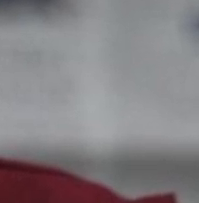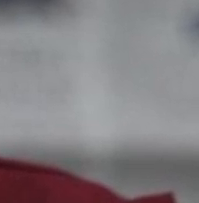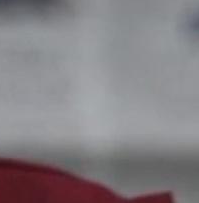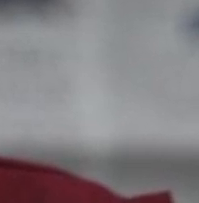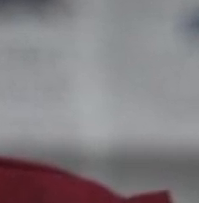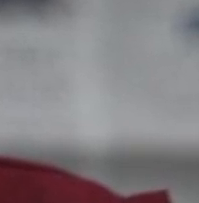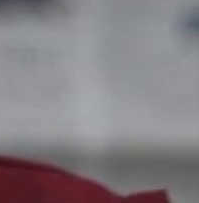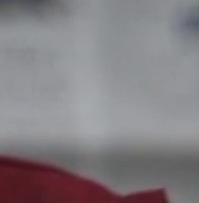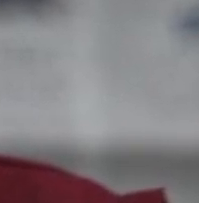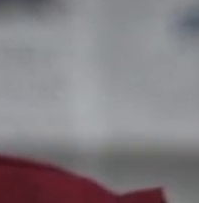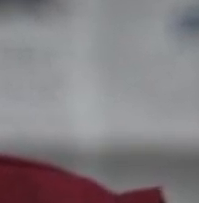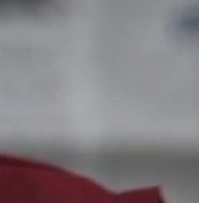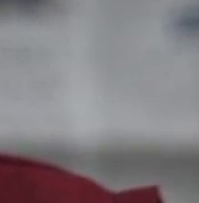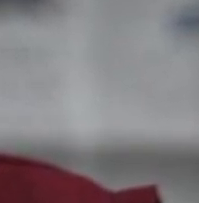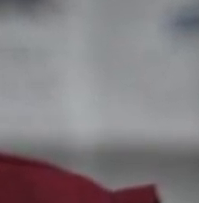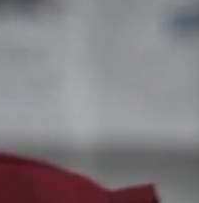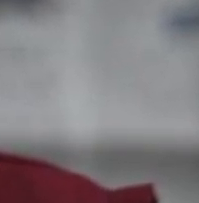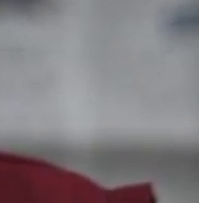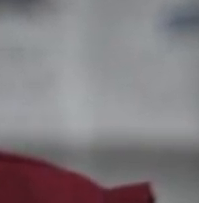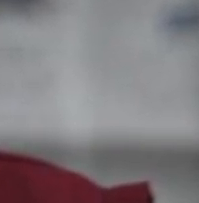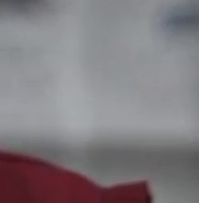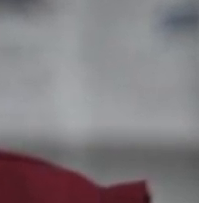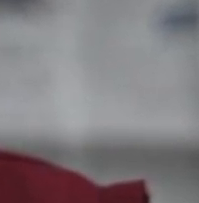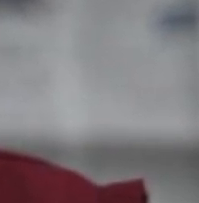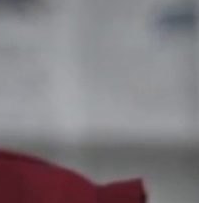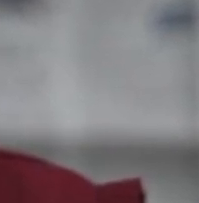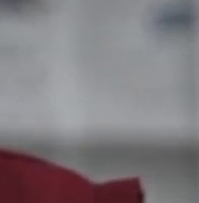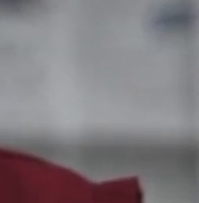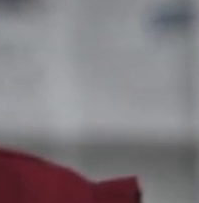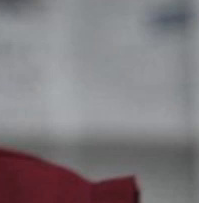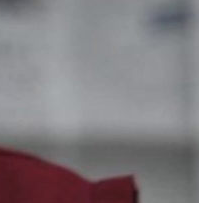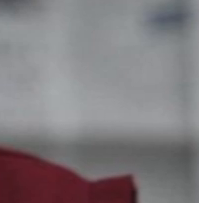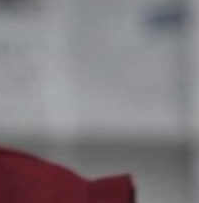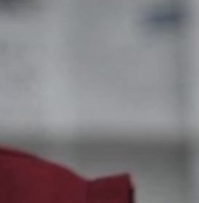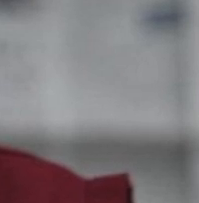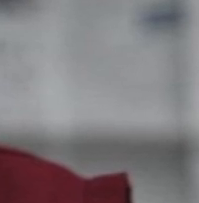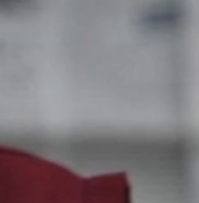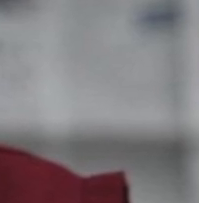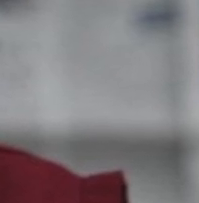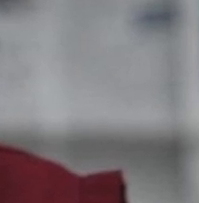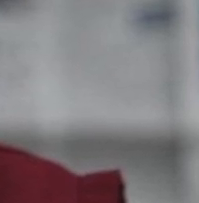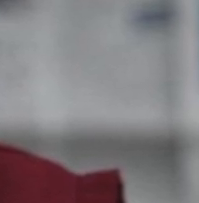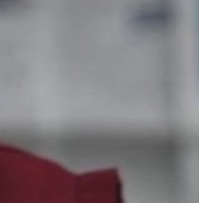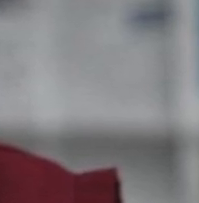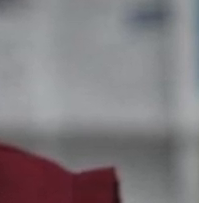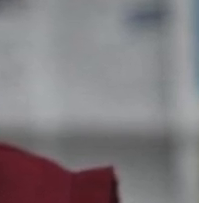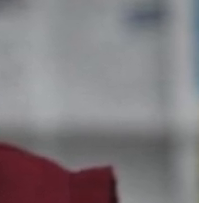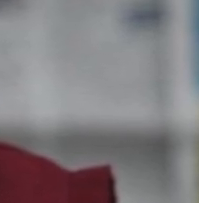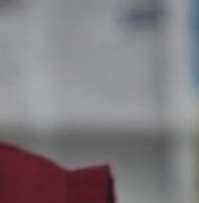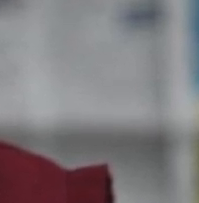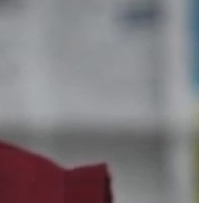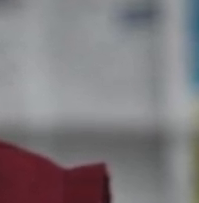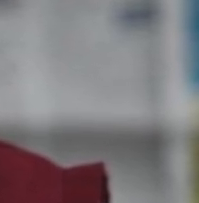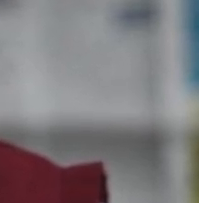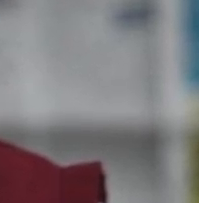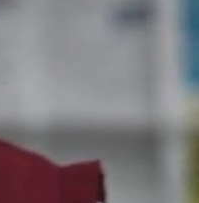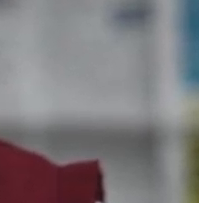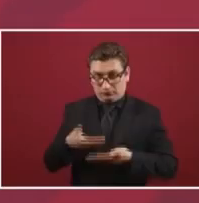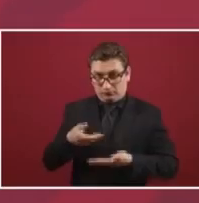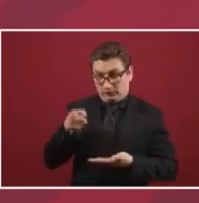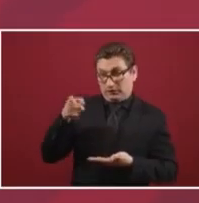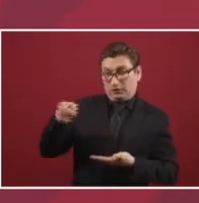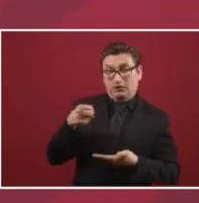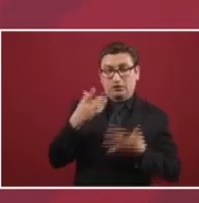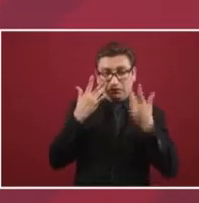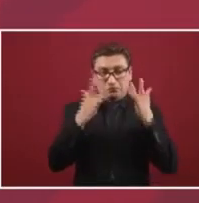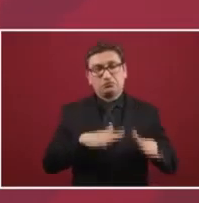de procedimientos administrativos disciplinarios. Recibimos por ello con beneplácito la carta de renuncia del